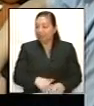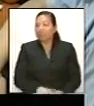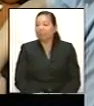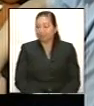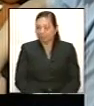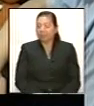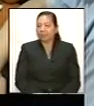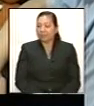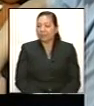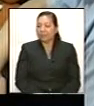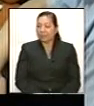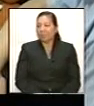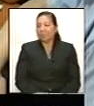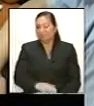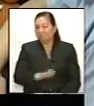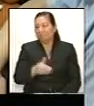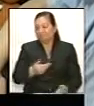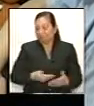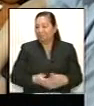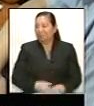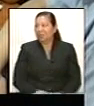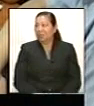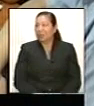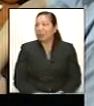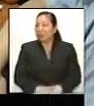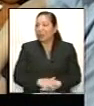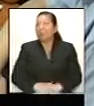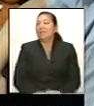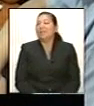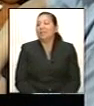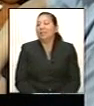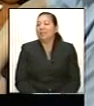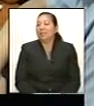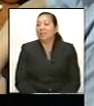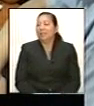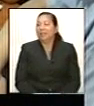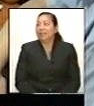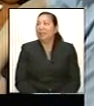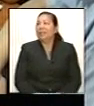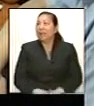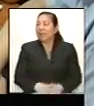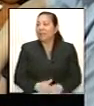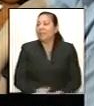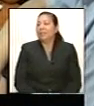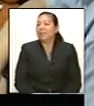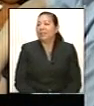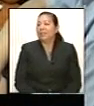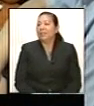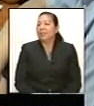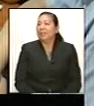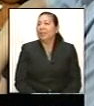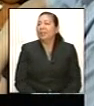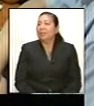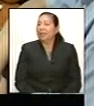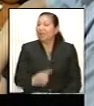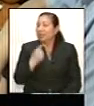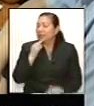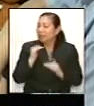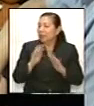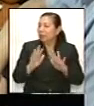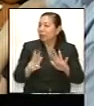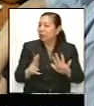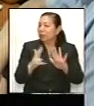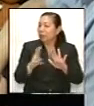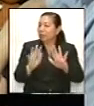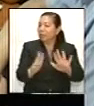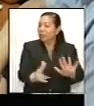no se reciben las denuncias o hay un tratamiento deficiente a las denuncias. Al respecto, el Ministerio del Interior tiene la línea